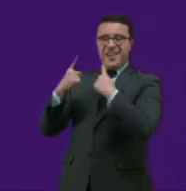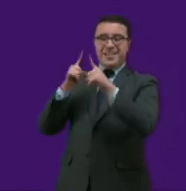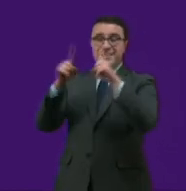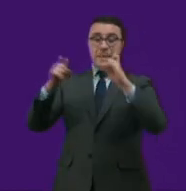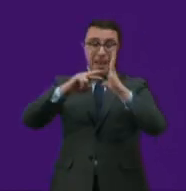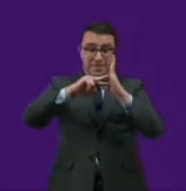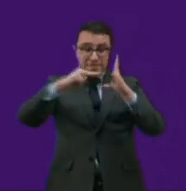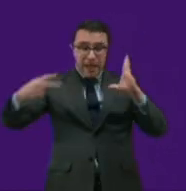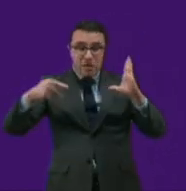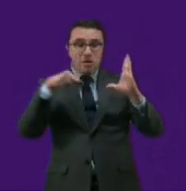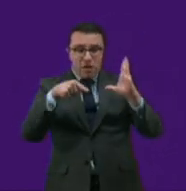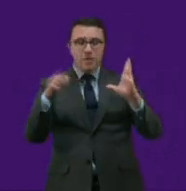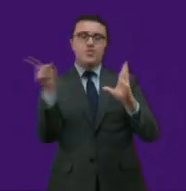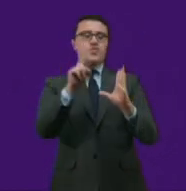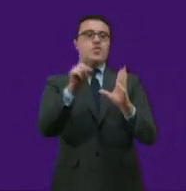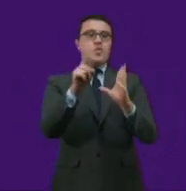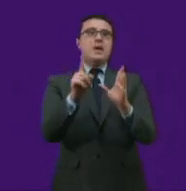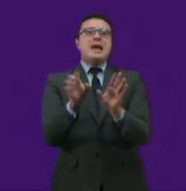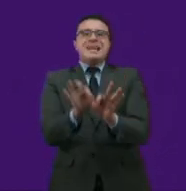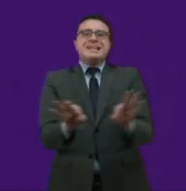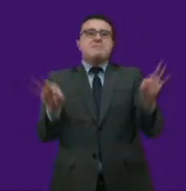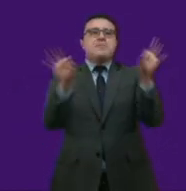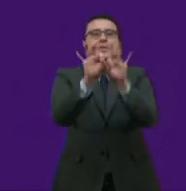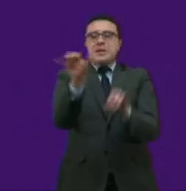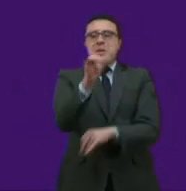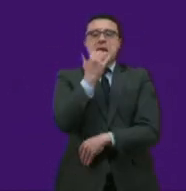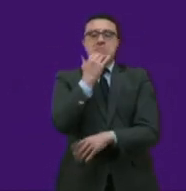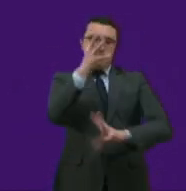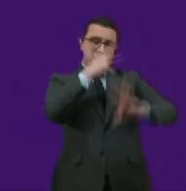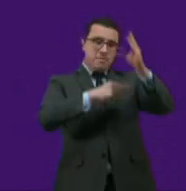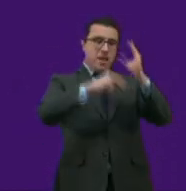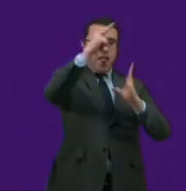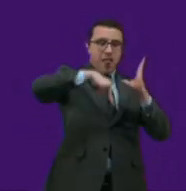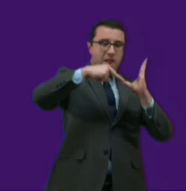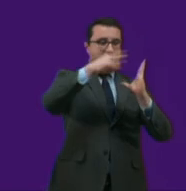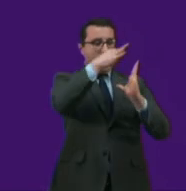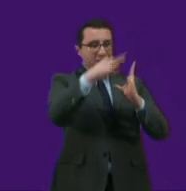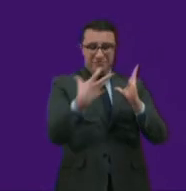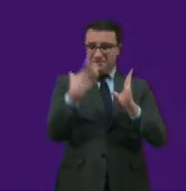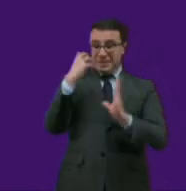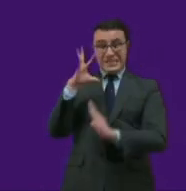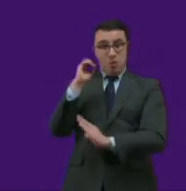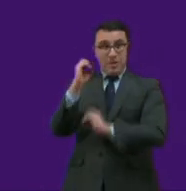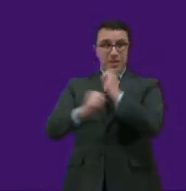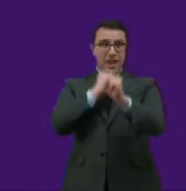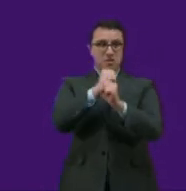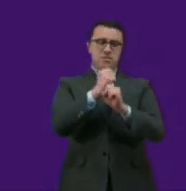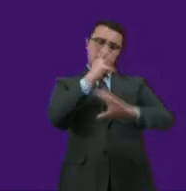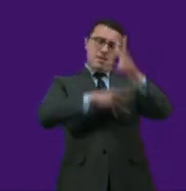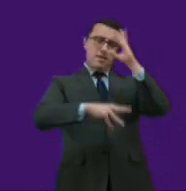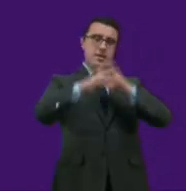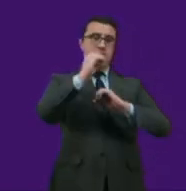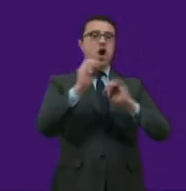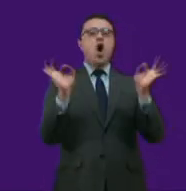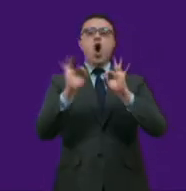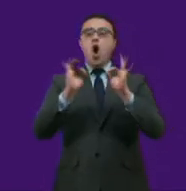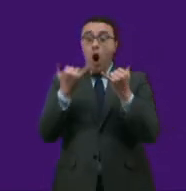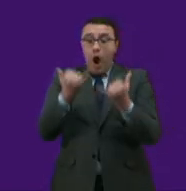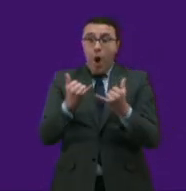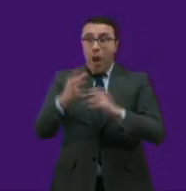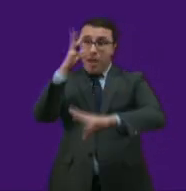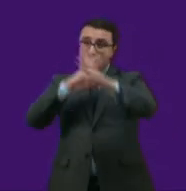Esto es tan importante como aprender a leer y escribir hace 50 años. Esto es tan importante como haber aprendido a hablar inglés. Esto